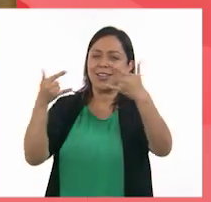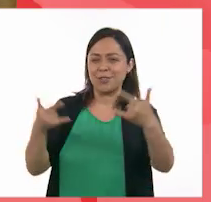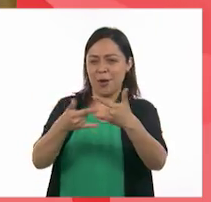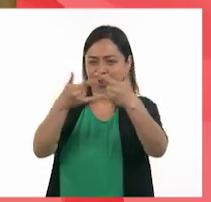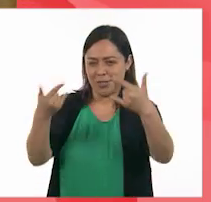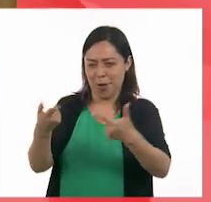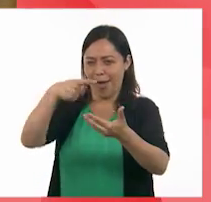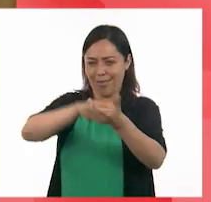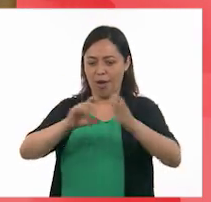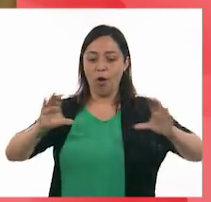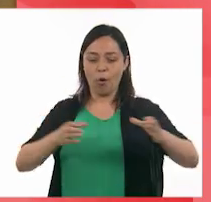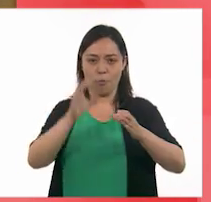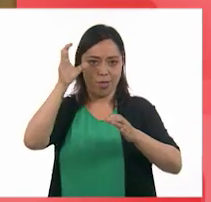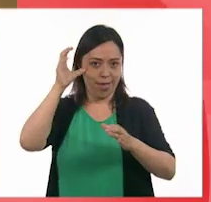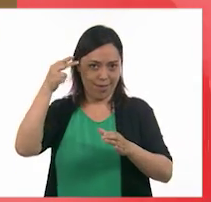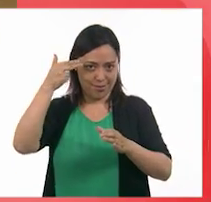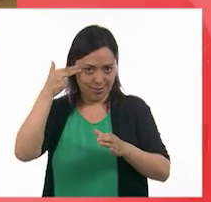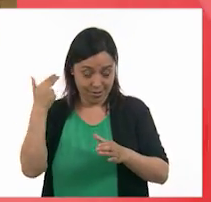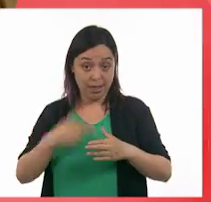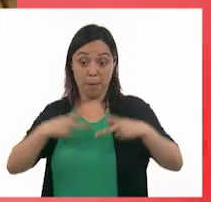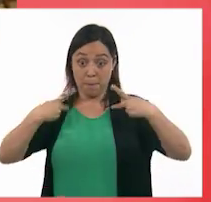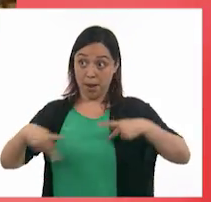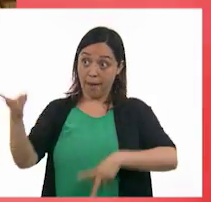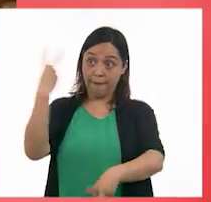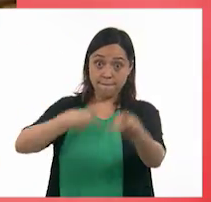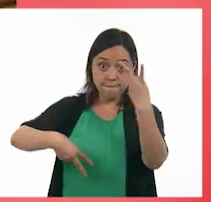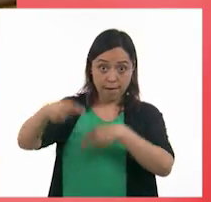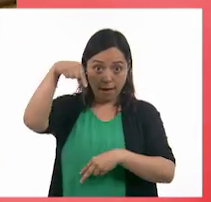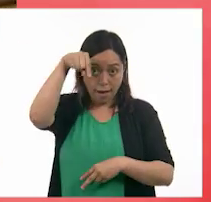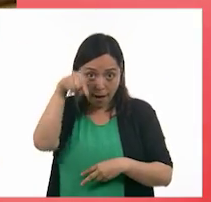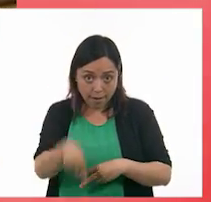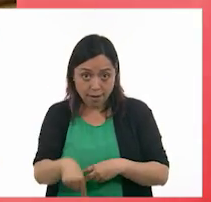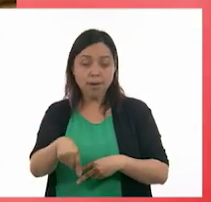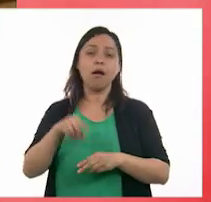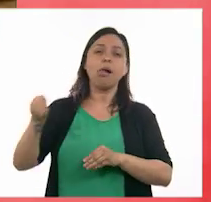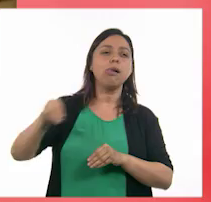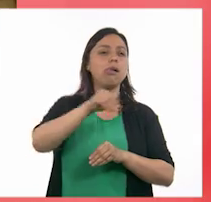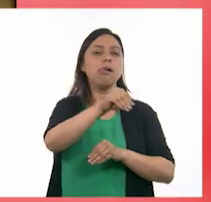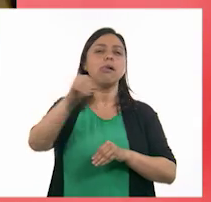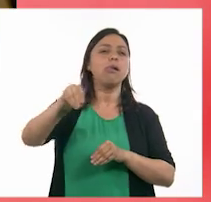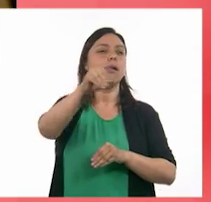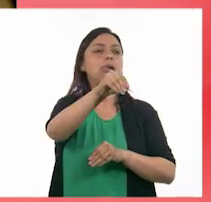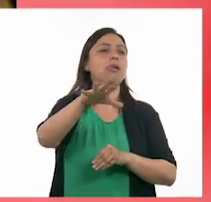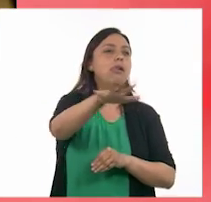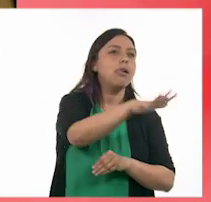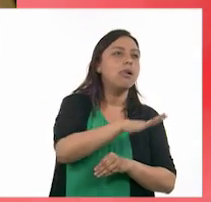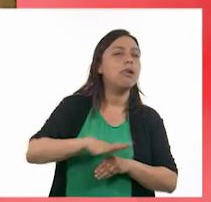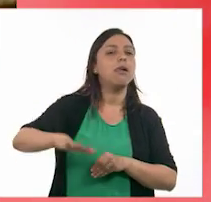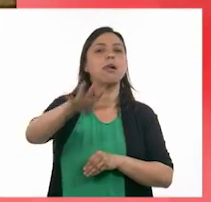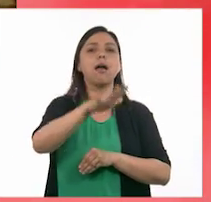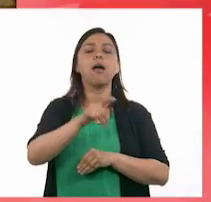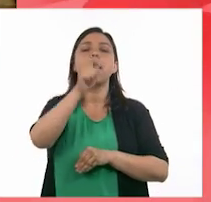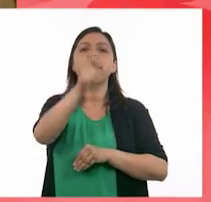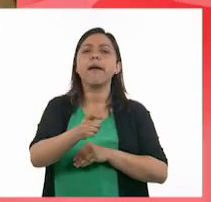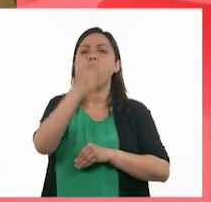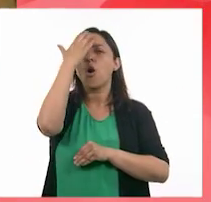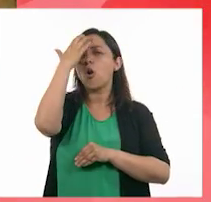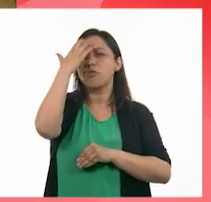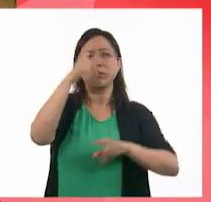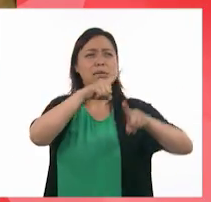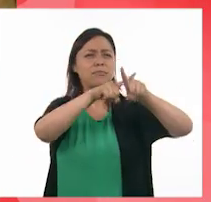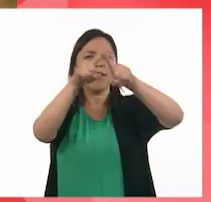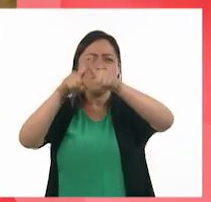china. La gente que visita estos lugares o que recorre la chinesca conoce diferentes